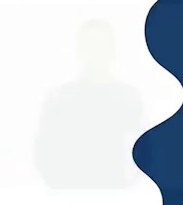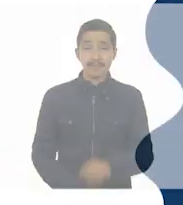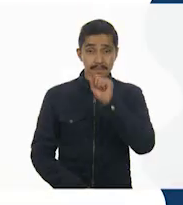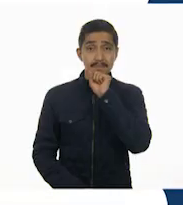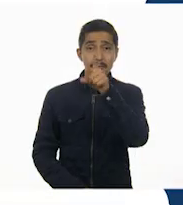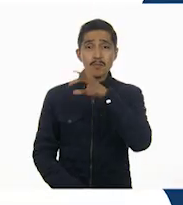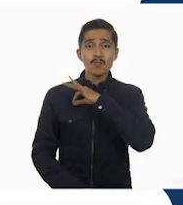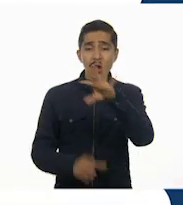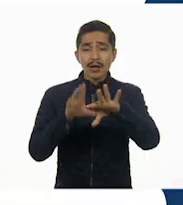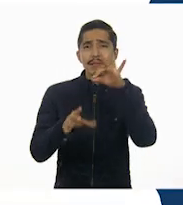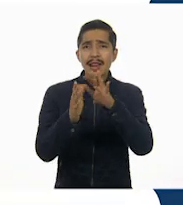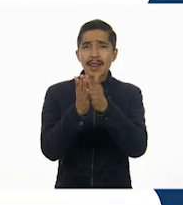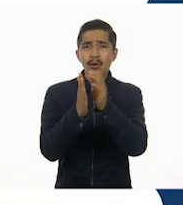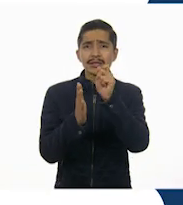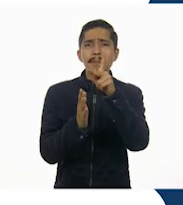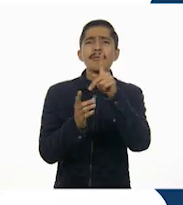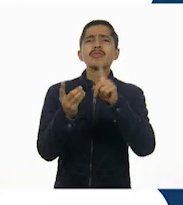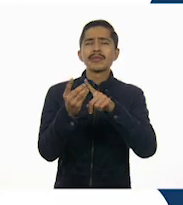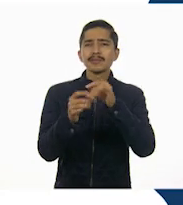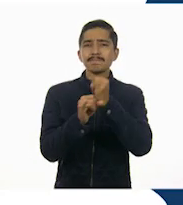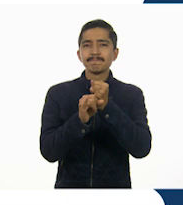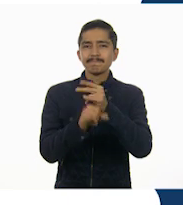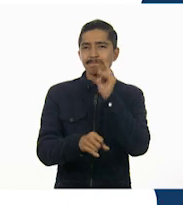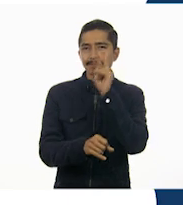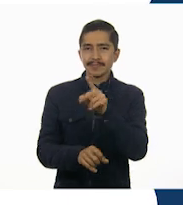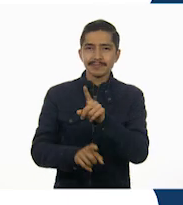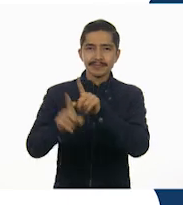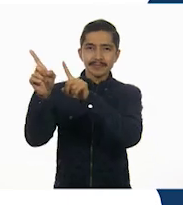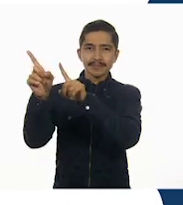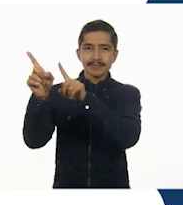También puedes encontrar los libros de texto en la página